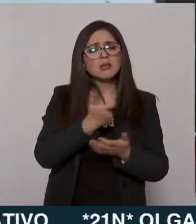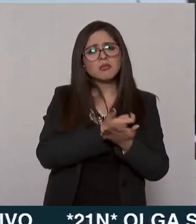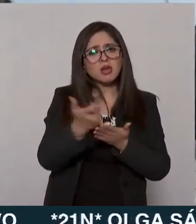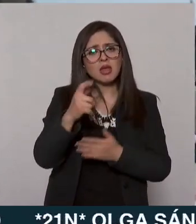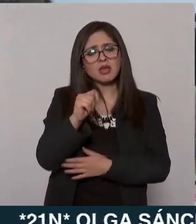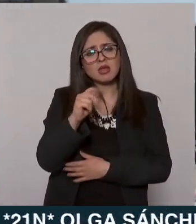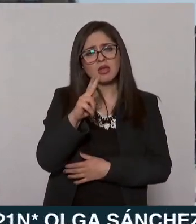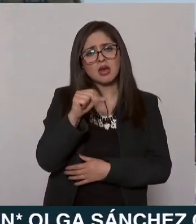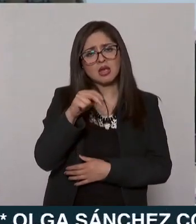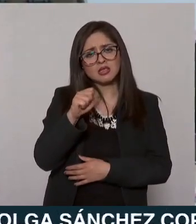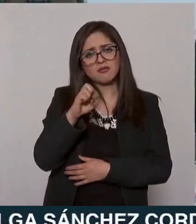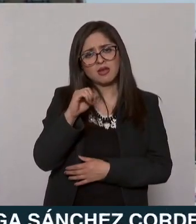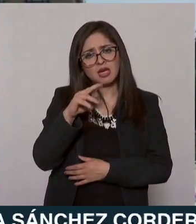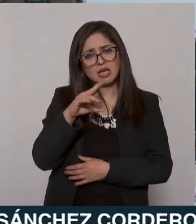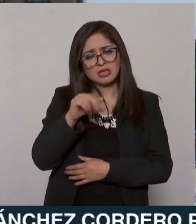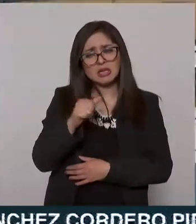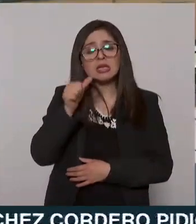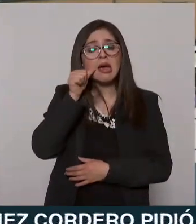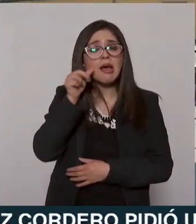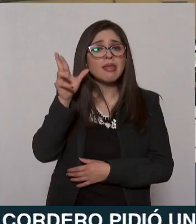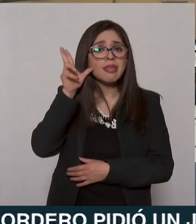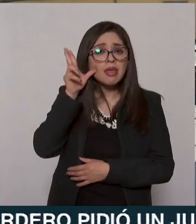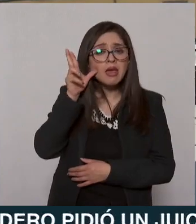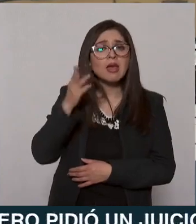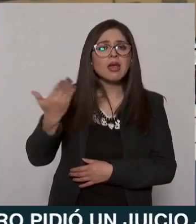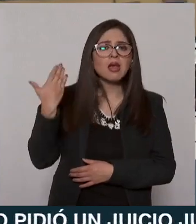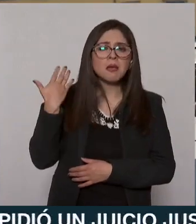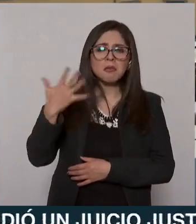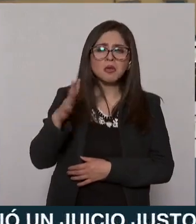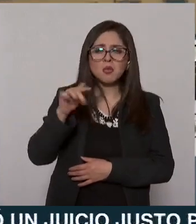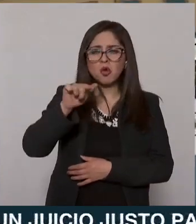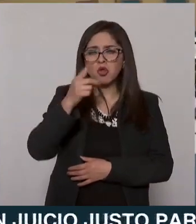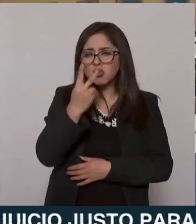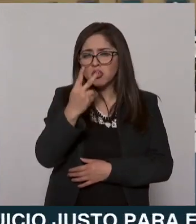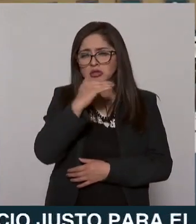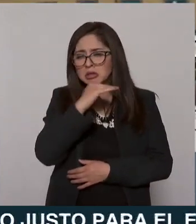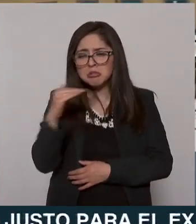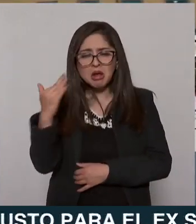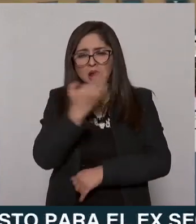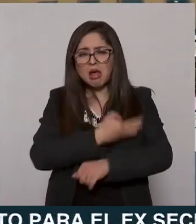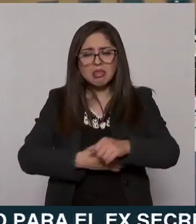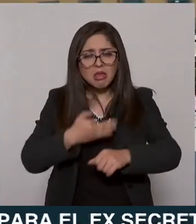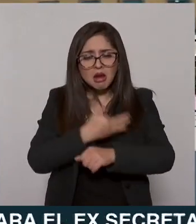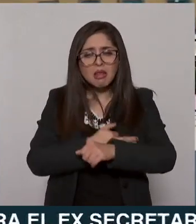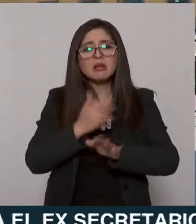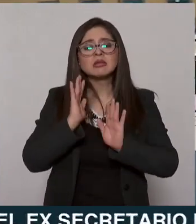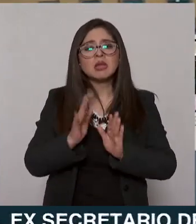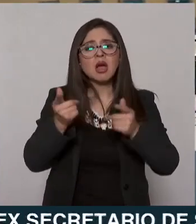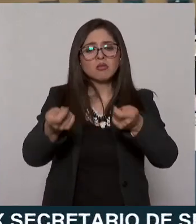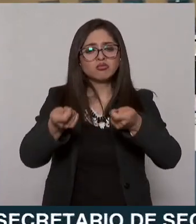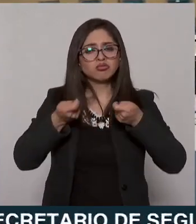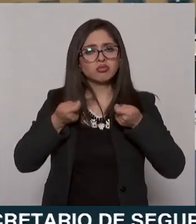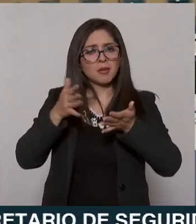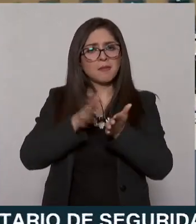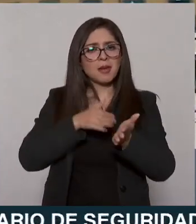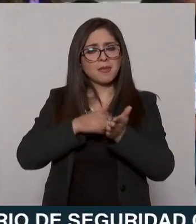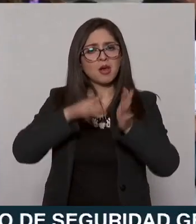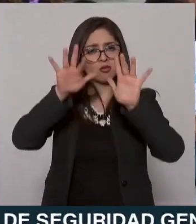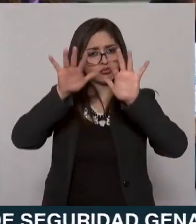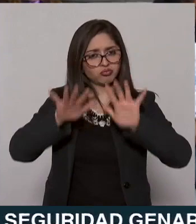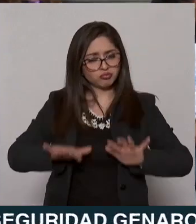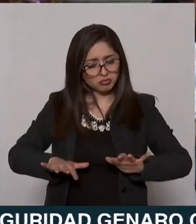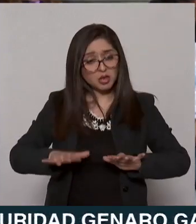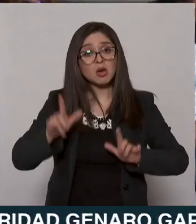transferencias desde antier a mediodía, a las 2:30 de la tarde aproximadamente llegó ya el oficio y procedimos